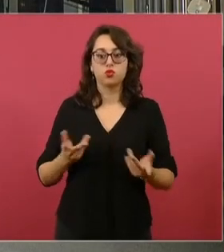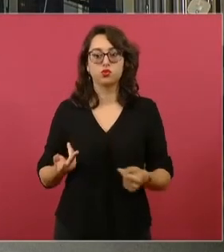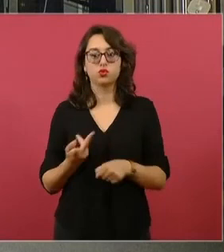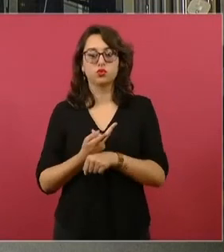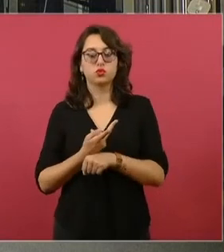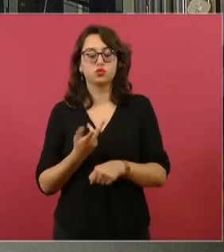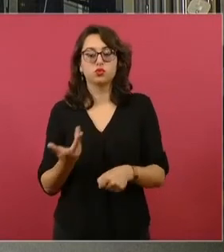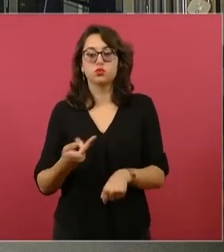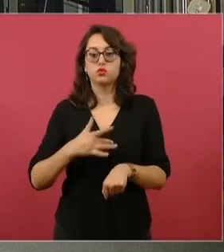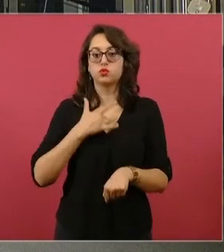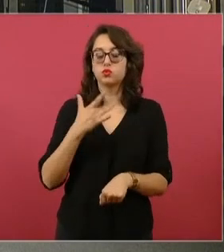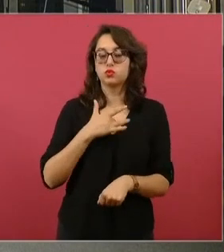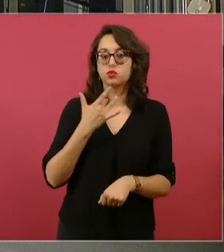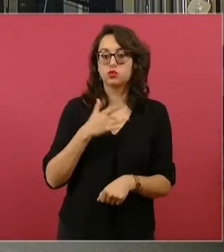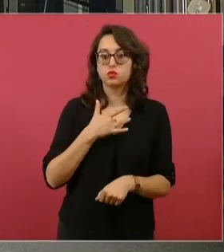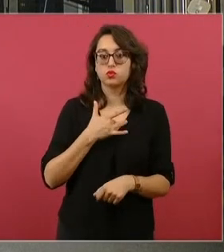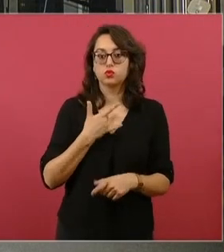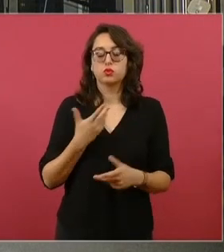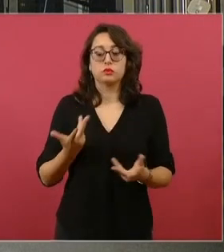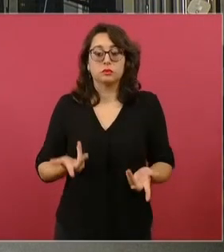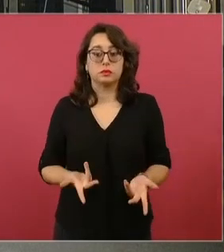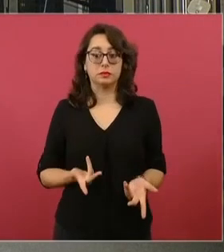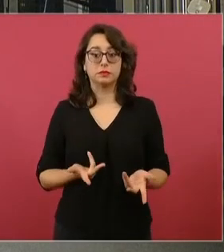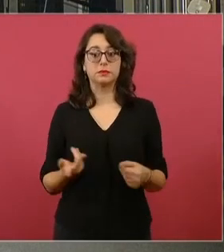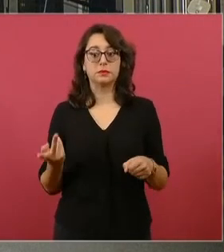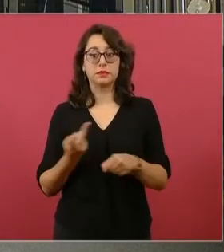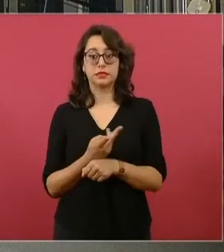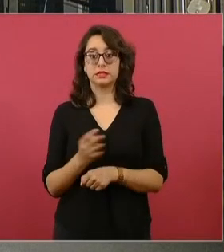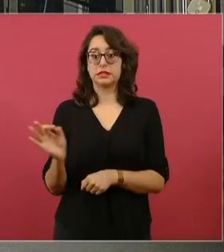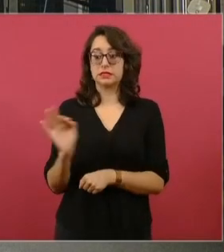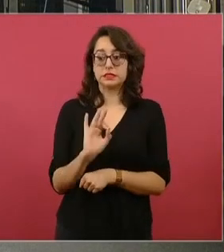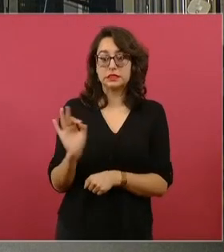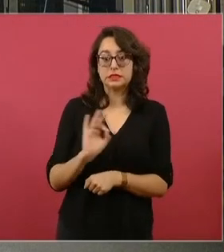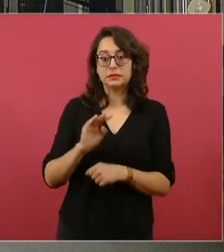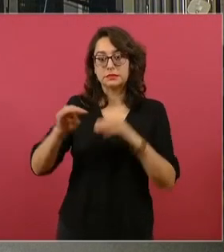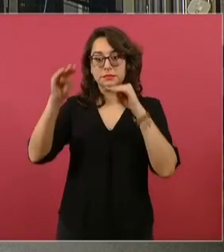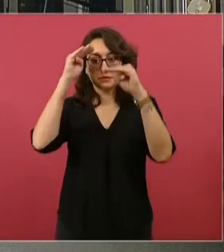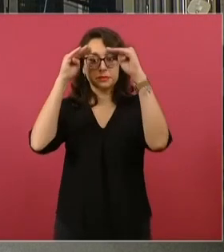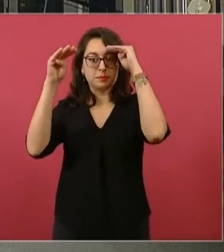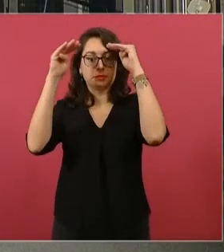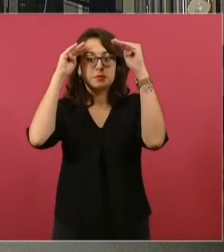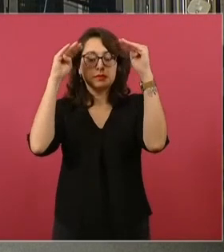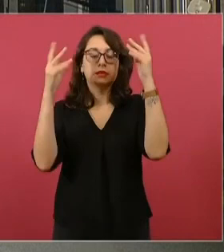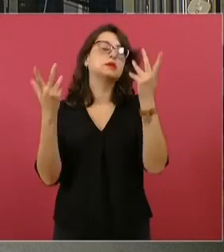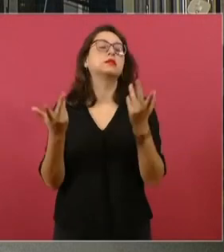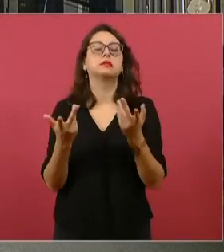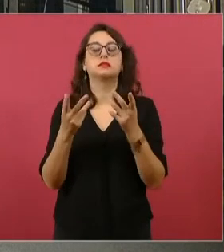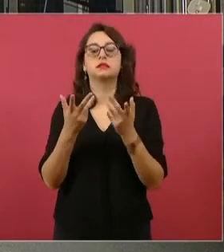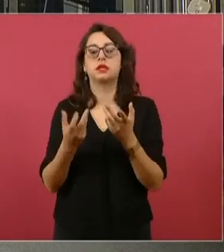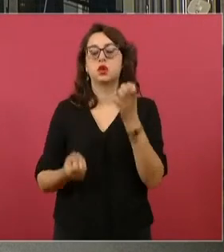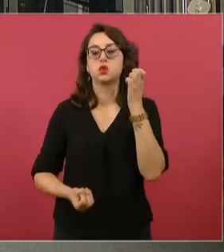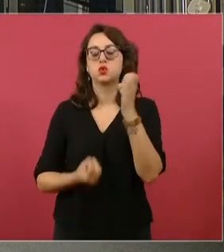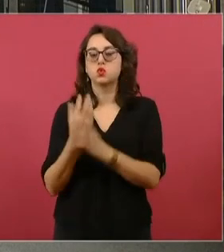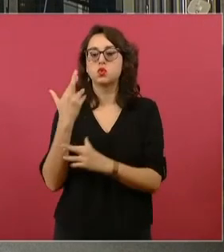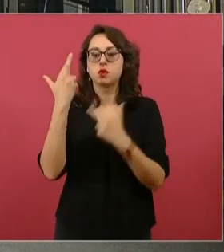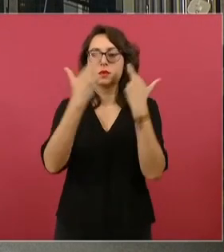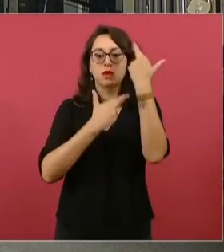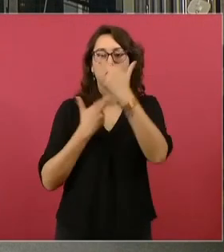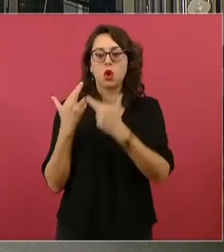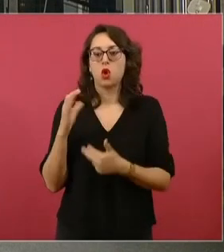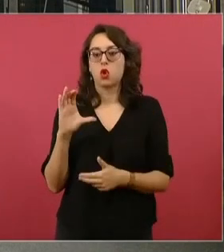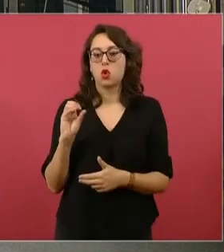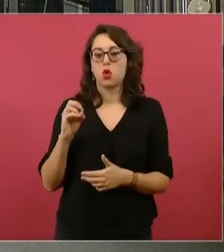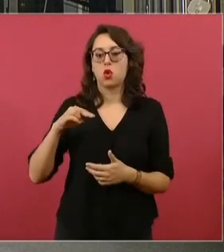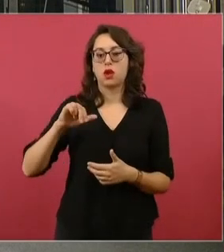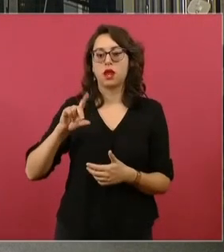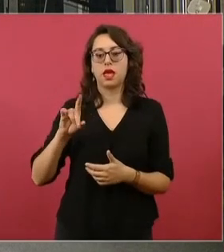de situaciones, sobre todo cuando a lo mejor están planeando, o no sabemos, en una nueva encuesta o este nuevo estudio que hace CONADIC